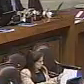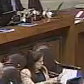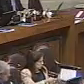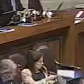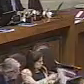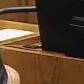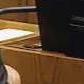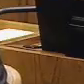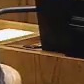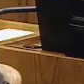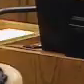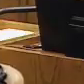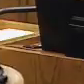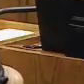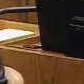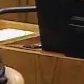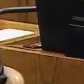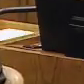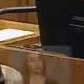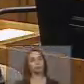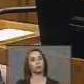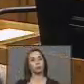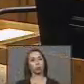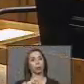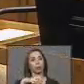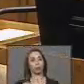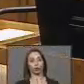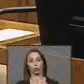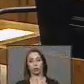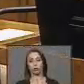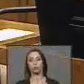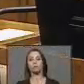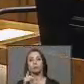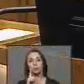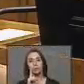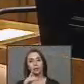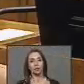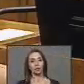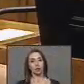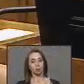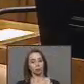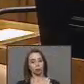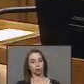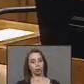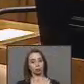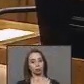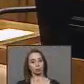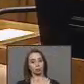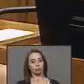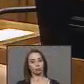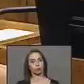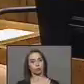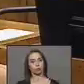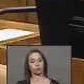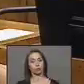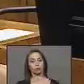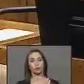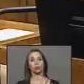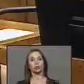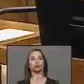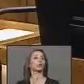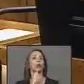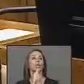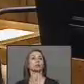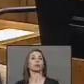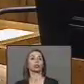Gracias, presidente. Este es un buen proyecto y debemos respaldarlo. Se hace cargo de una necesidad política,